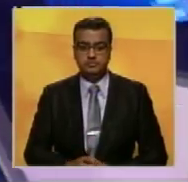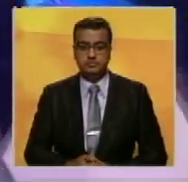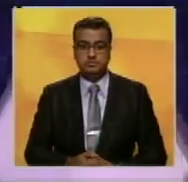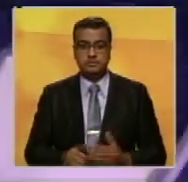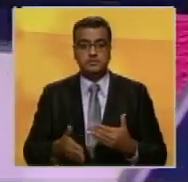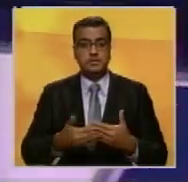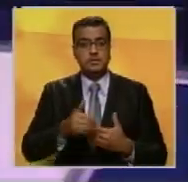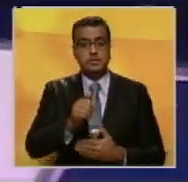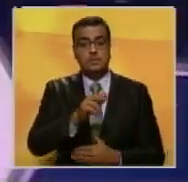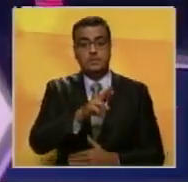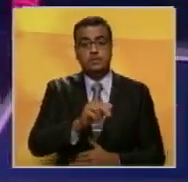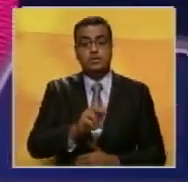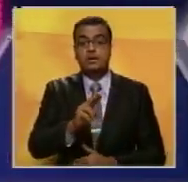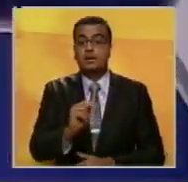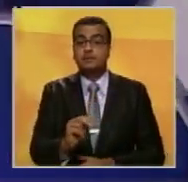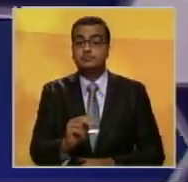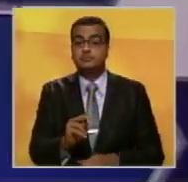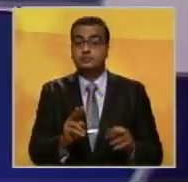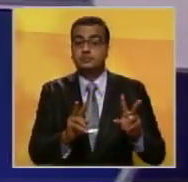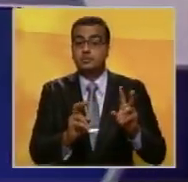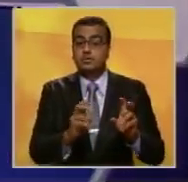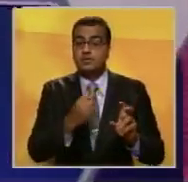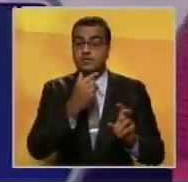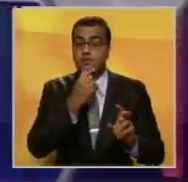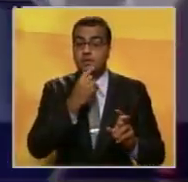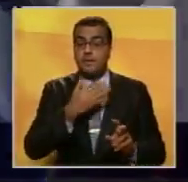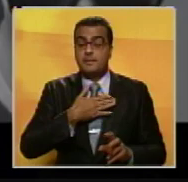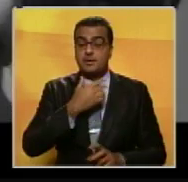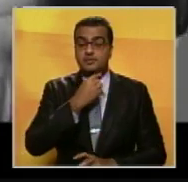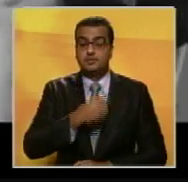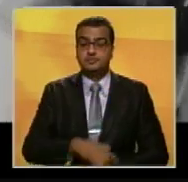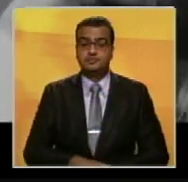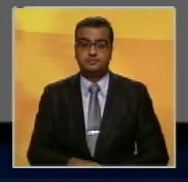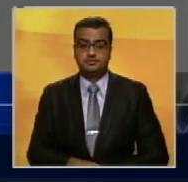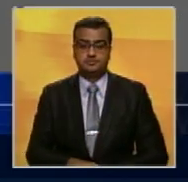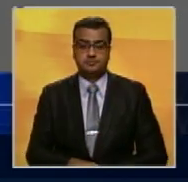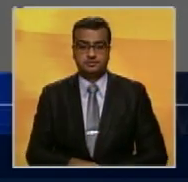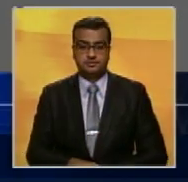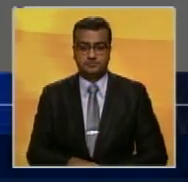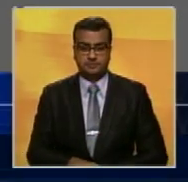Cerramos con Arán de las Casas, quien estrena su nuevo sencillo, Me Gusta.